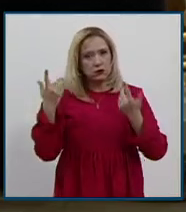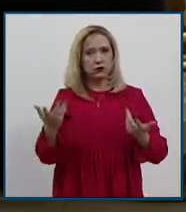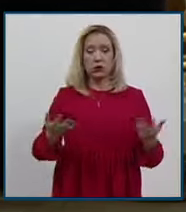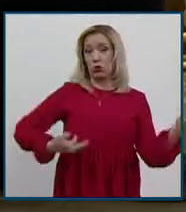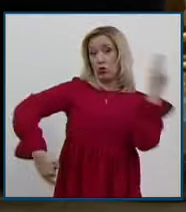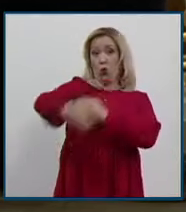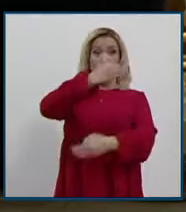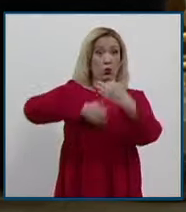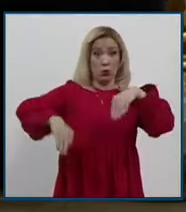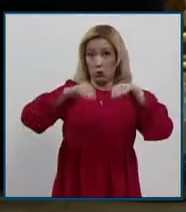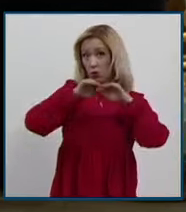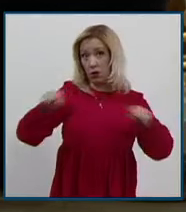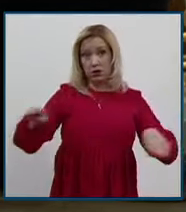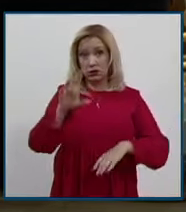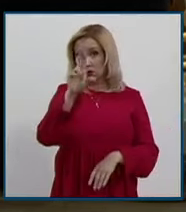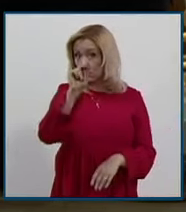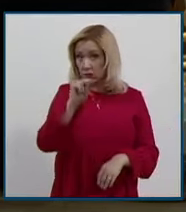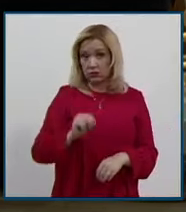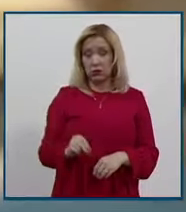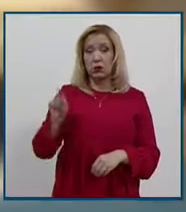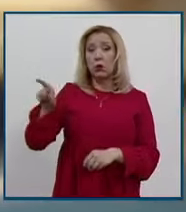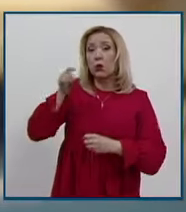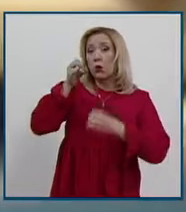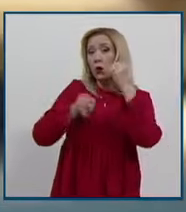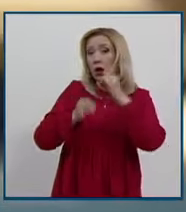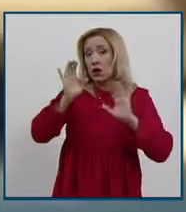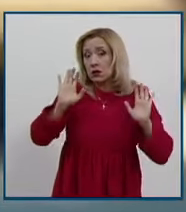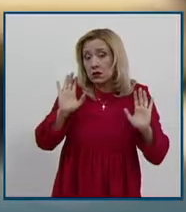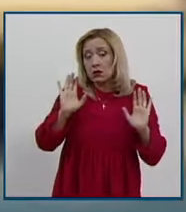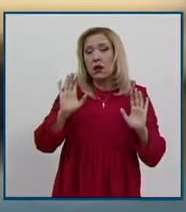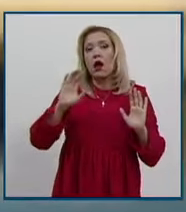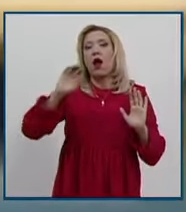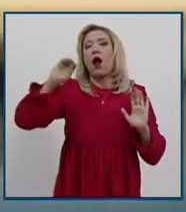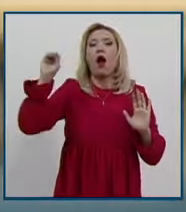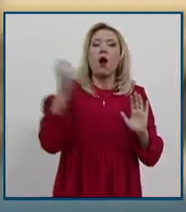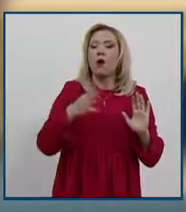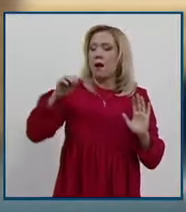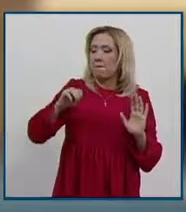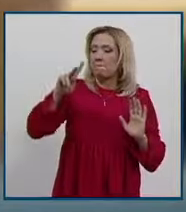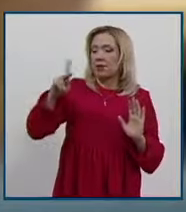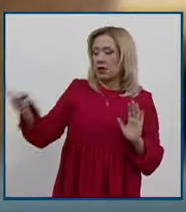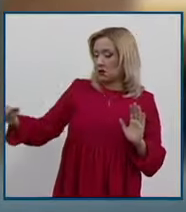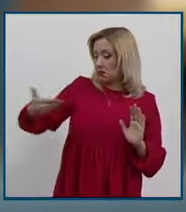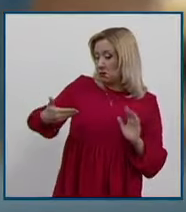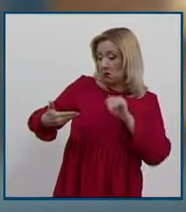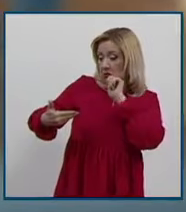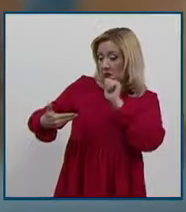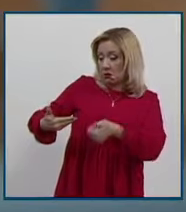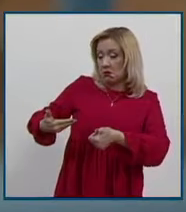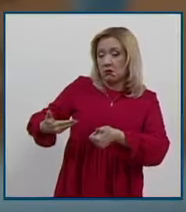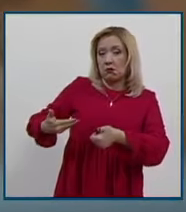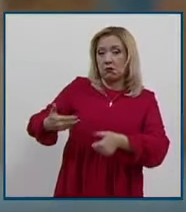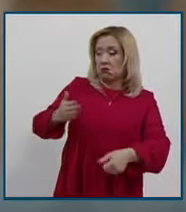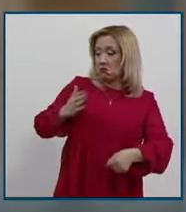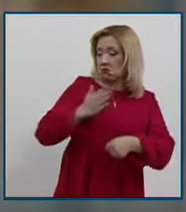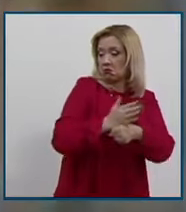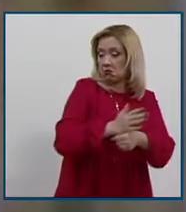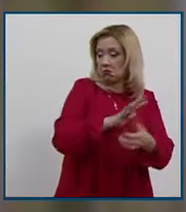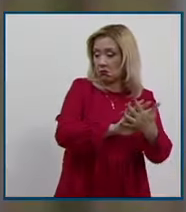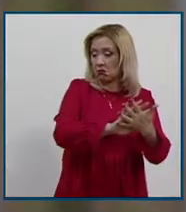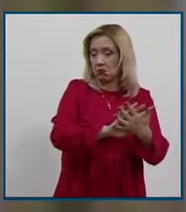el sentido de que el juez de control aú cuando no medie petición del ministerio público para la imposición de alguna medida